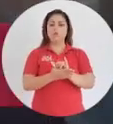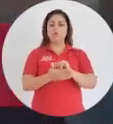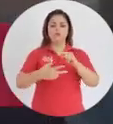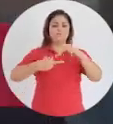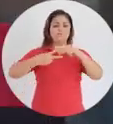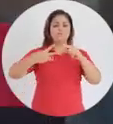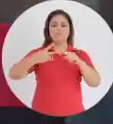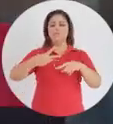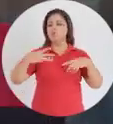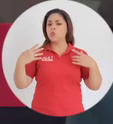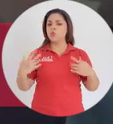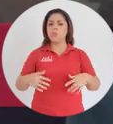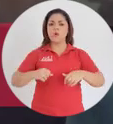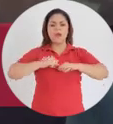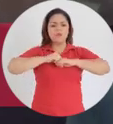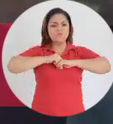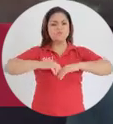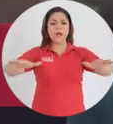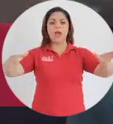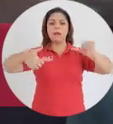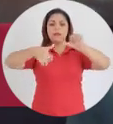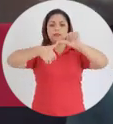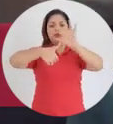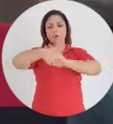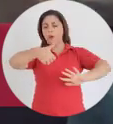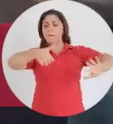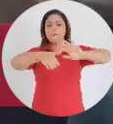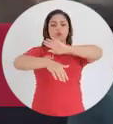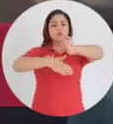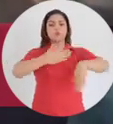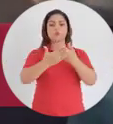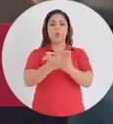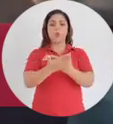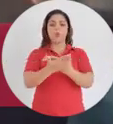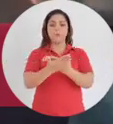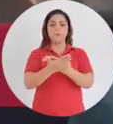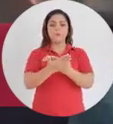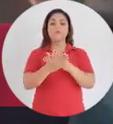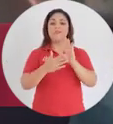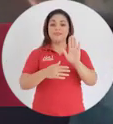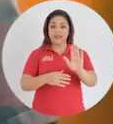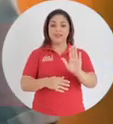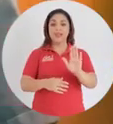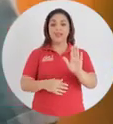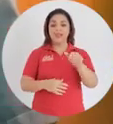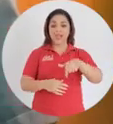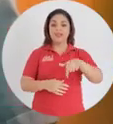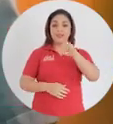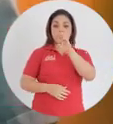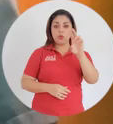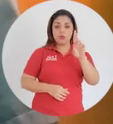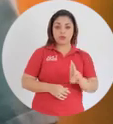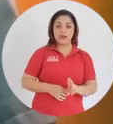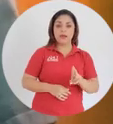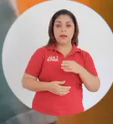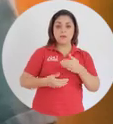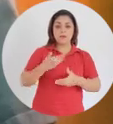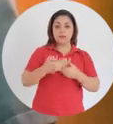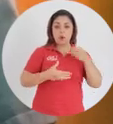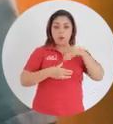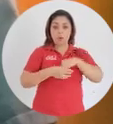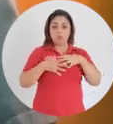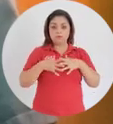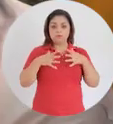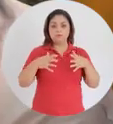atraviesan a toda Centroamérica. Y aun cuando, como me expliqué antes, el proceso de acumulación en Costa Rica es